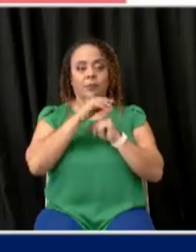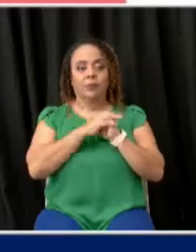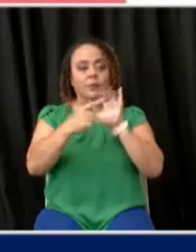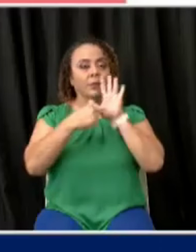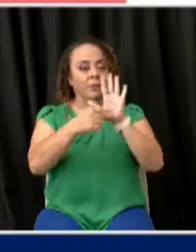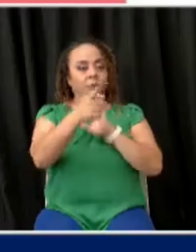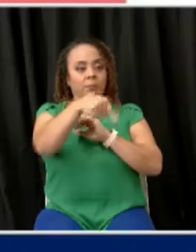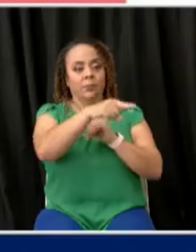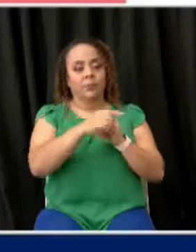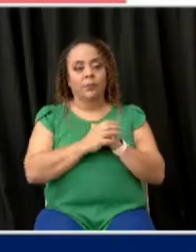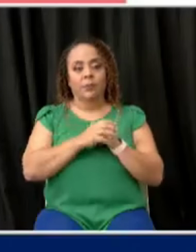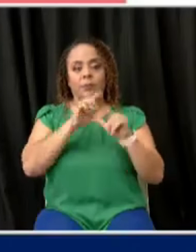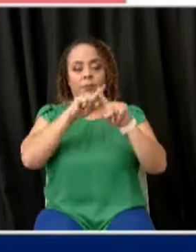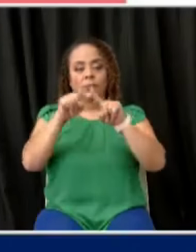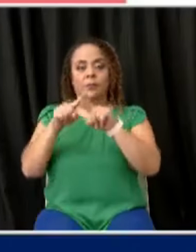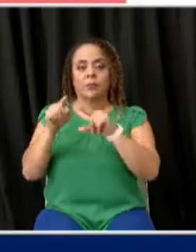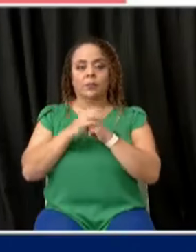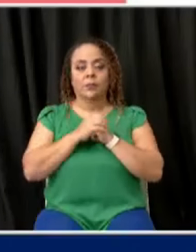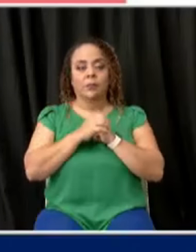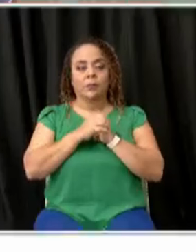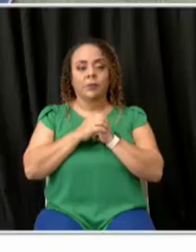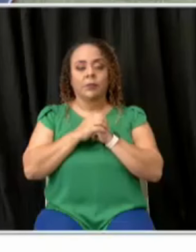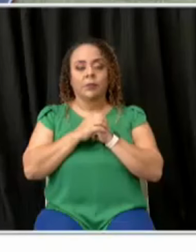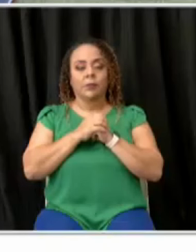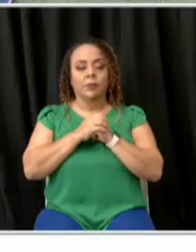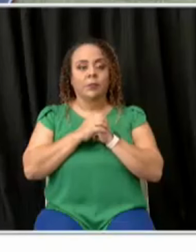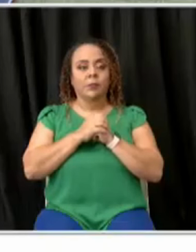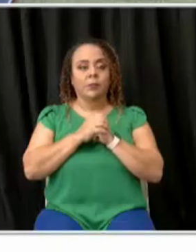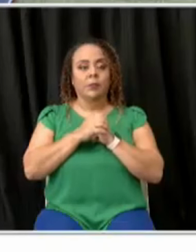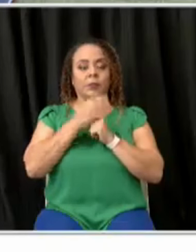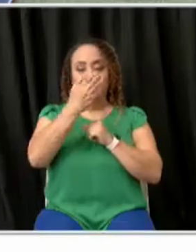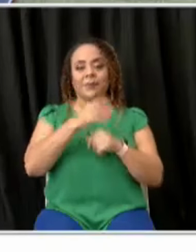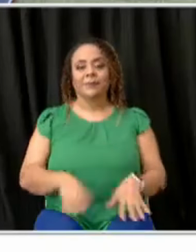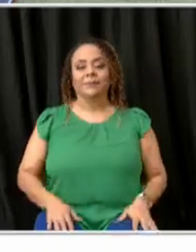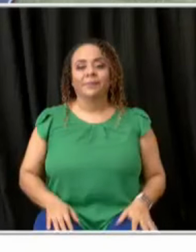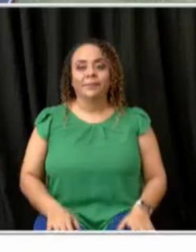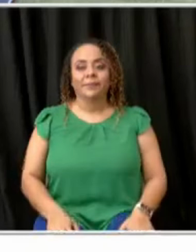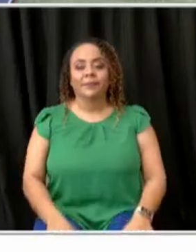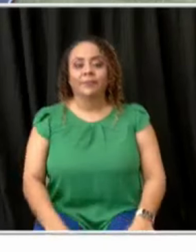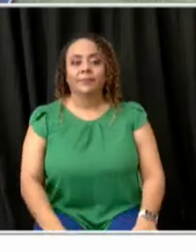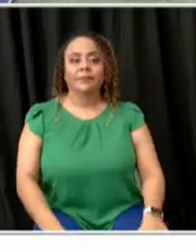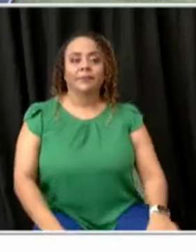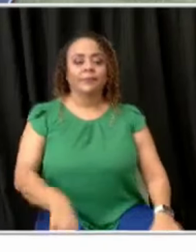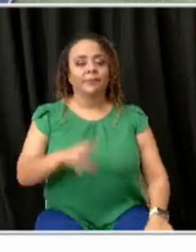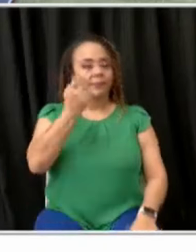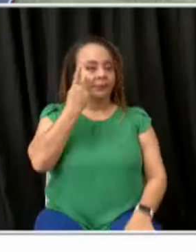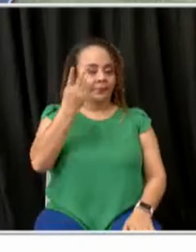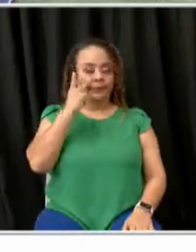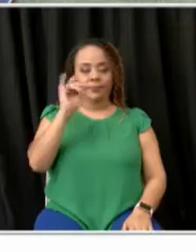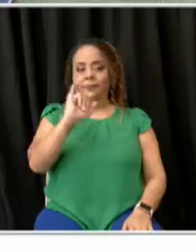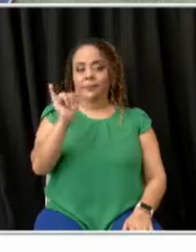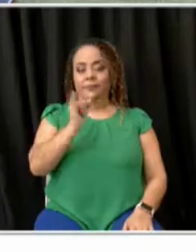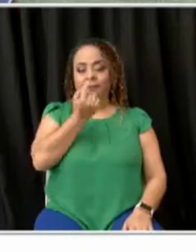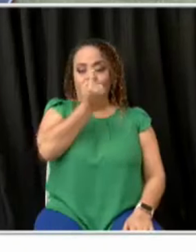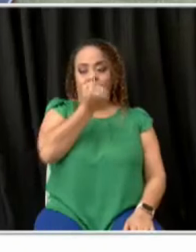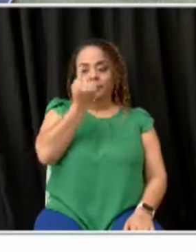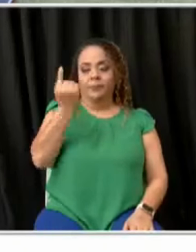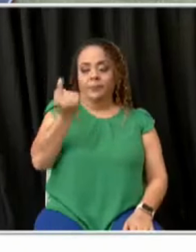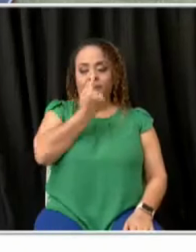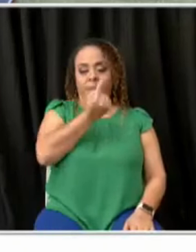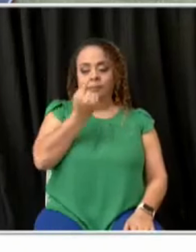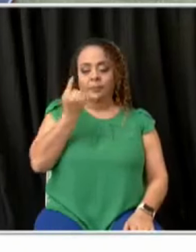ustedes varios, la podemos ver, eso. Nosotros, vean, no es lo mismo, cada una de esas actividades que